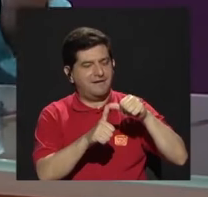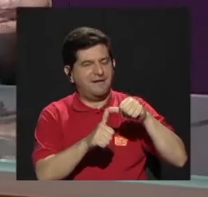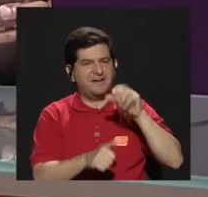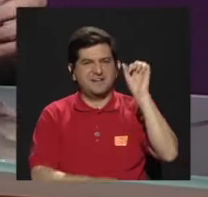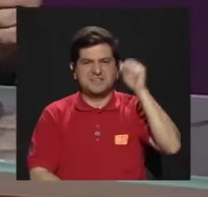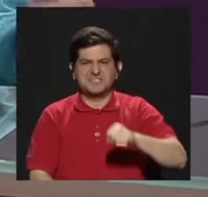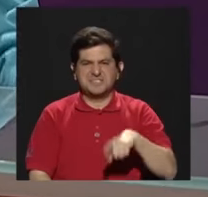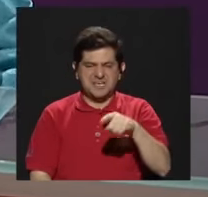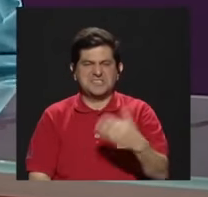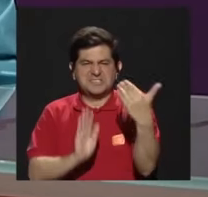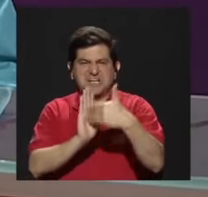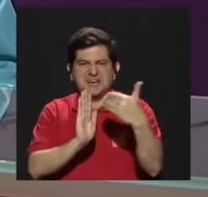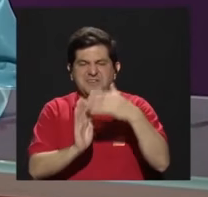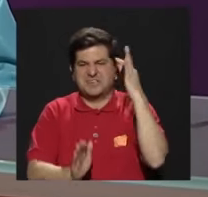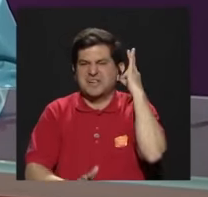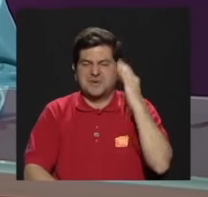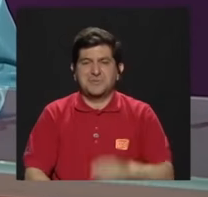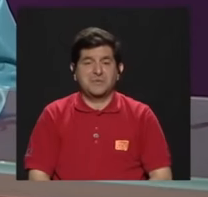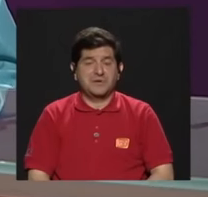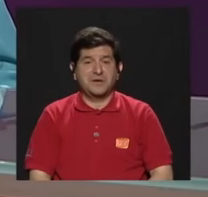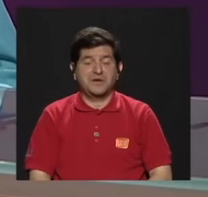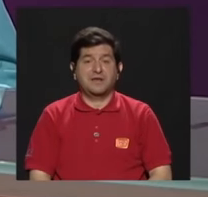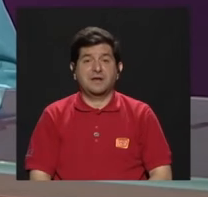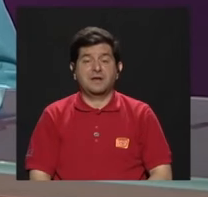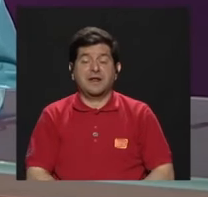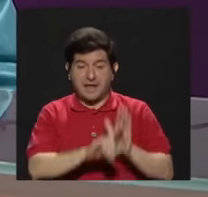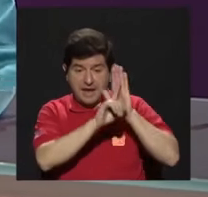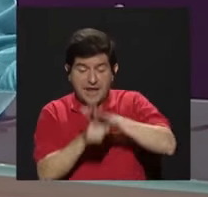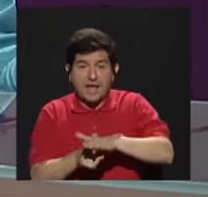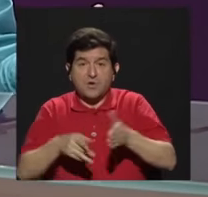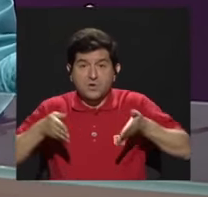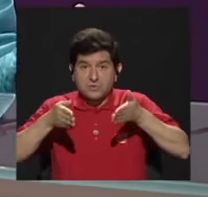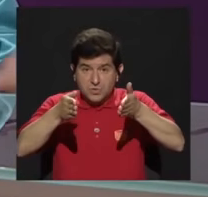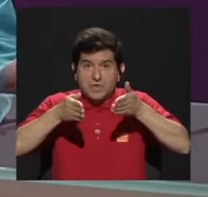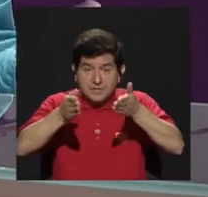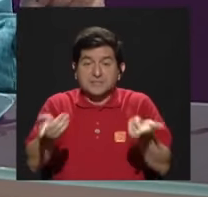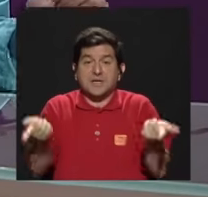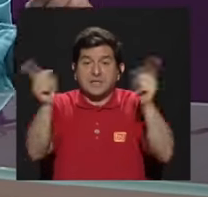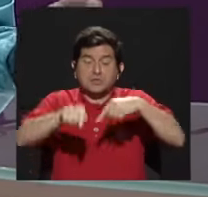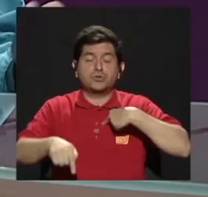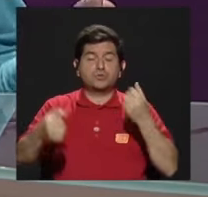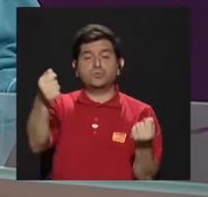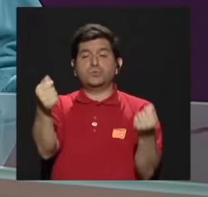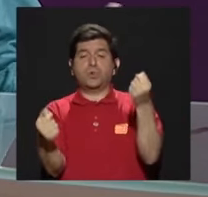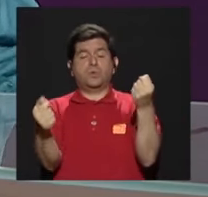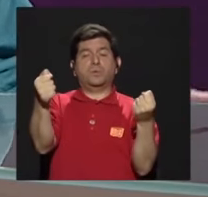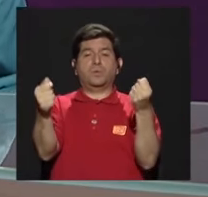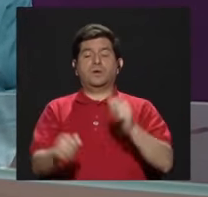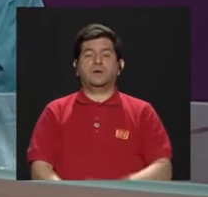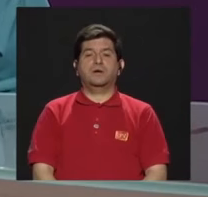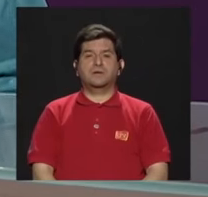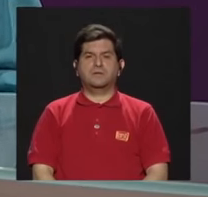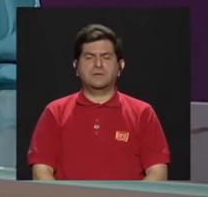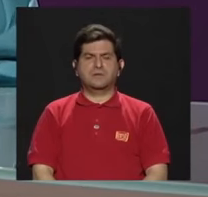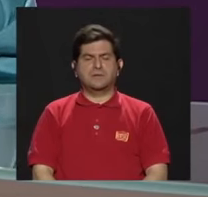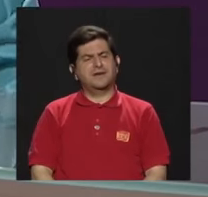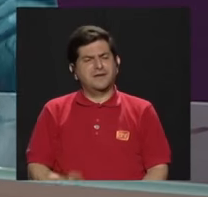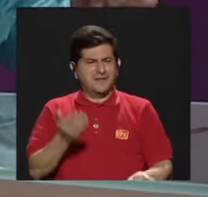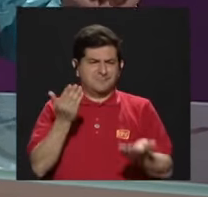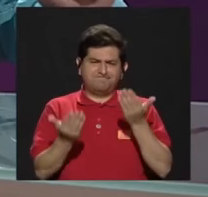y decirle a las mujeres, vea, por ejemplo, el acoso que hay en las carreteras. Yo voy manejando y digo yo, mira, tendría que ser